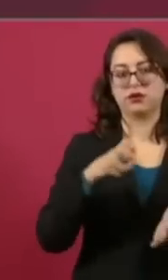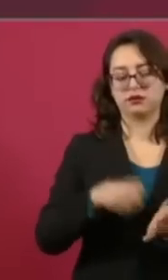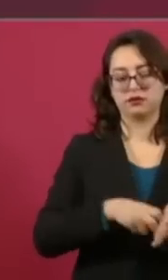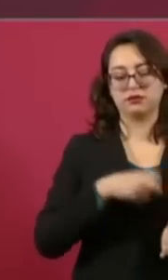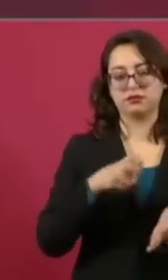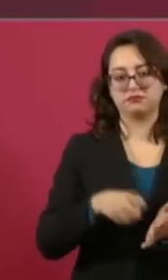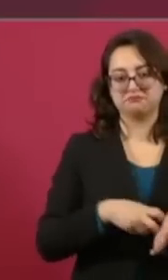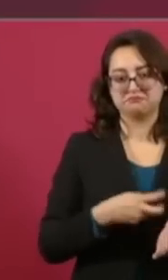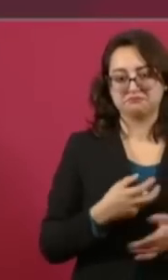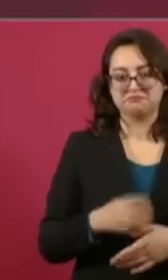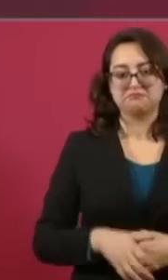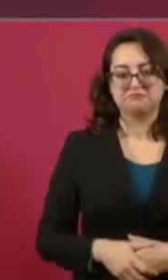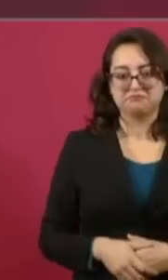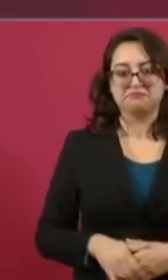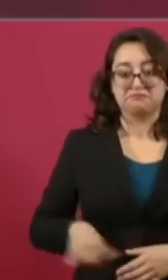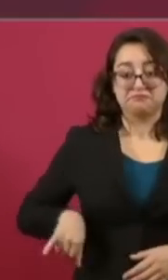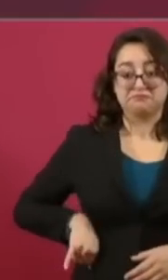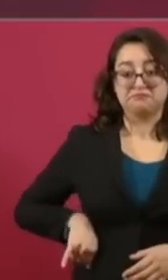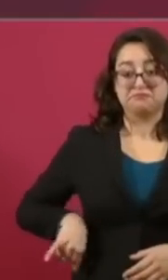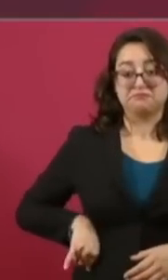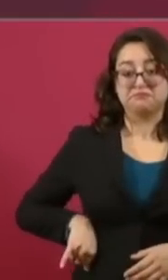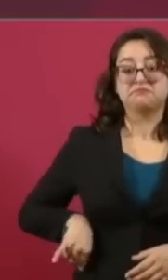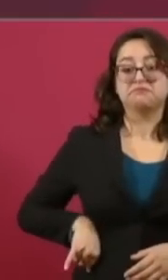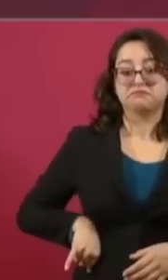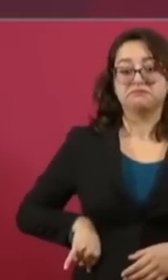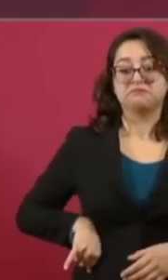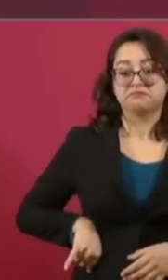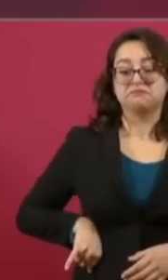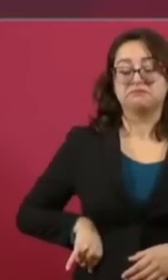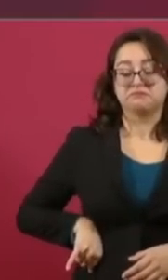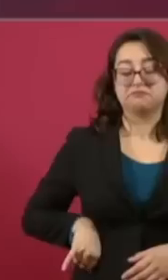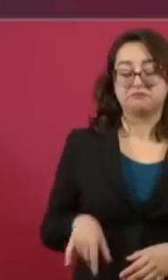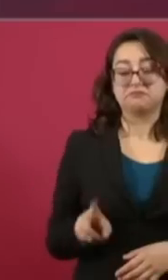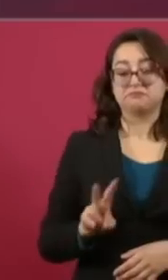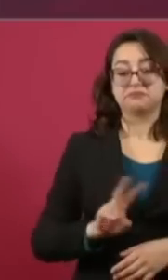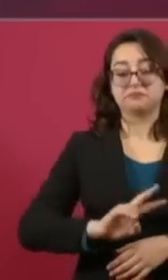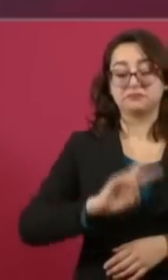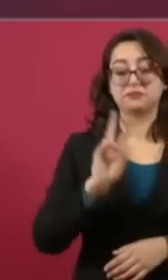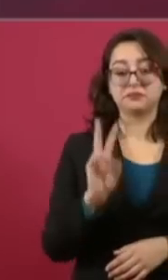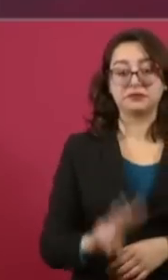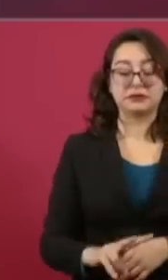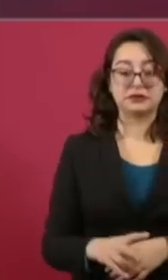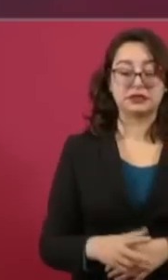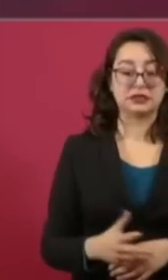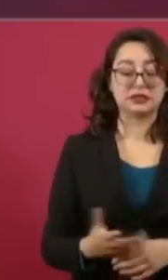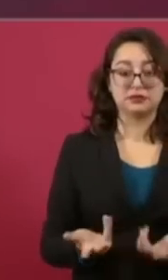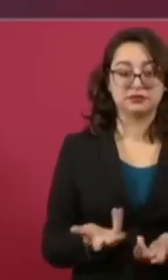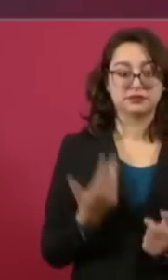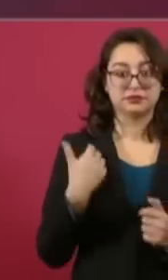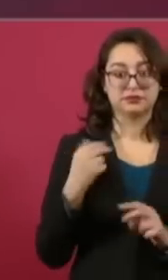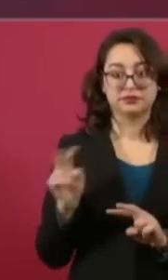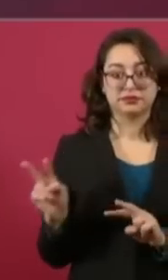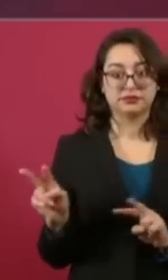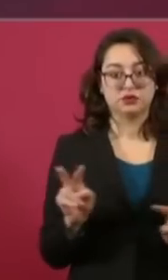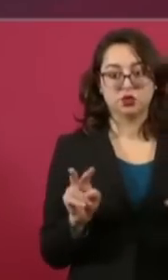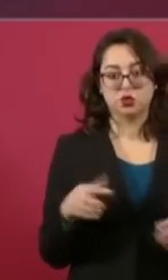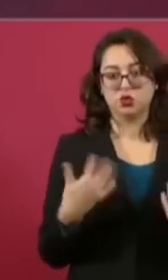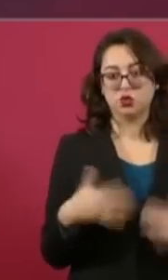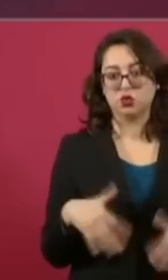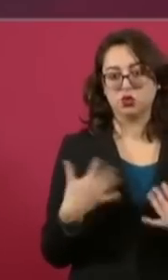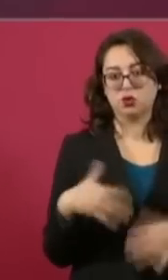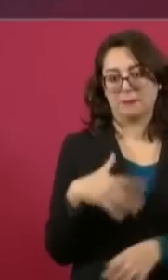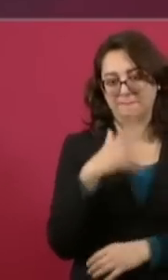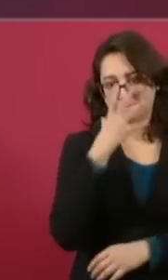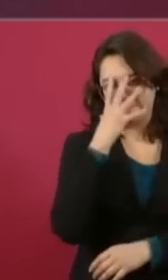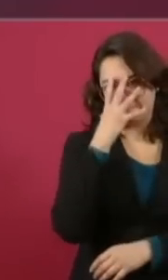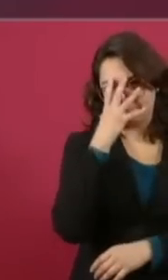por López Obrador. Y ese pero caso, por Claudia Sheinbaum, ¿quién sabe? Ah, pues vamos a ver, ¿no? Porque es como copia calca, ¿no? Claudia Sheinbaum es como la copia